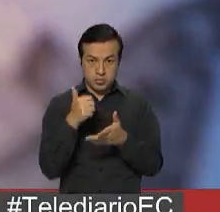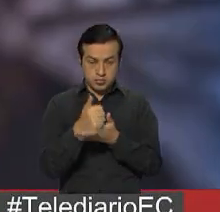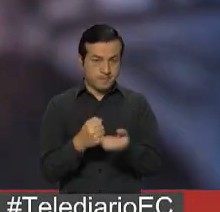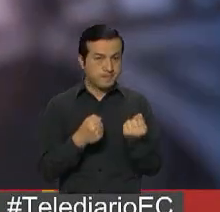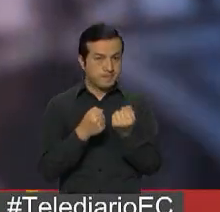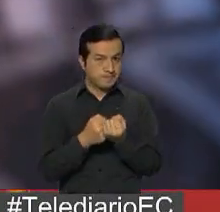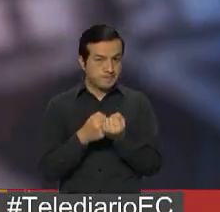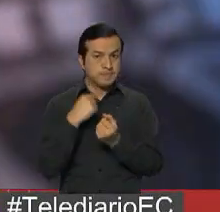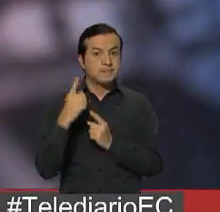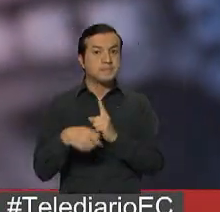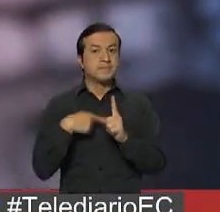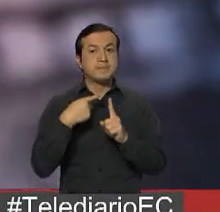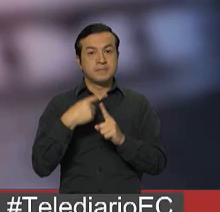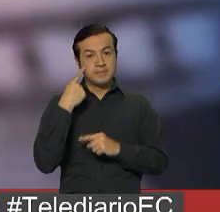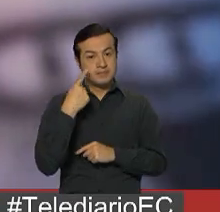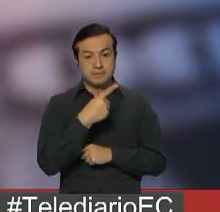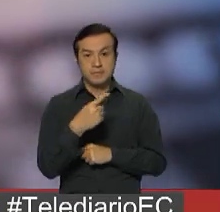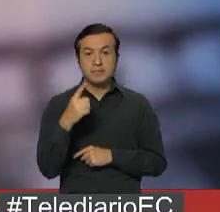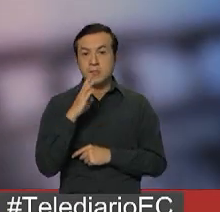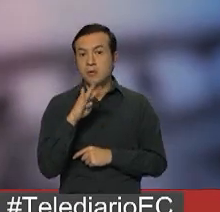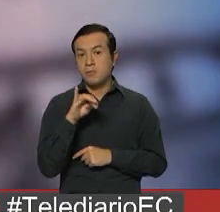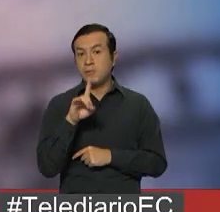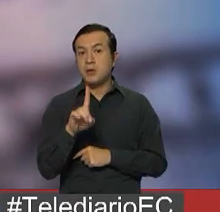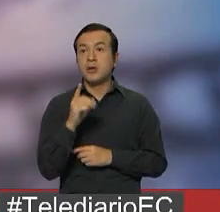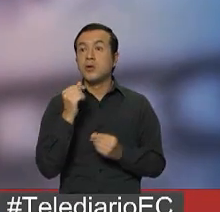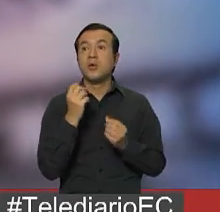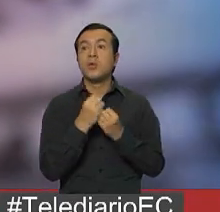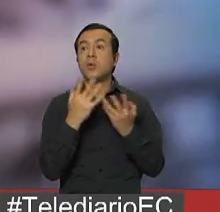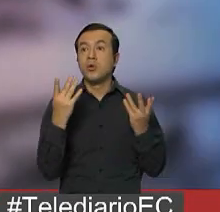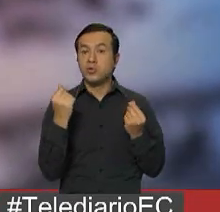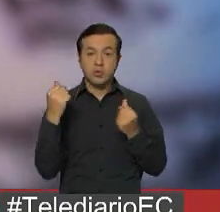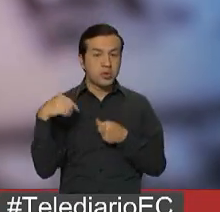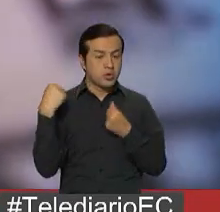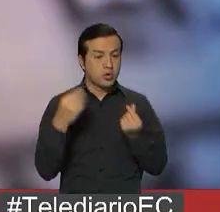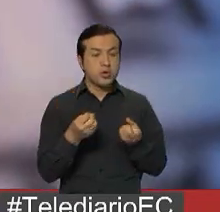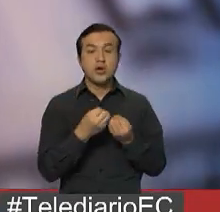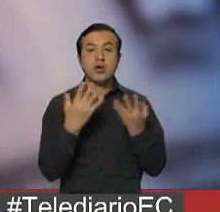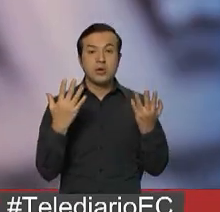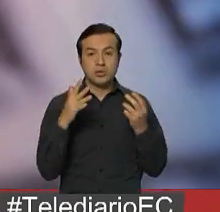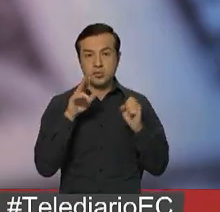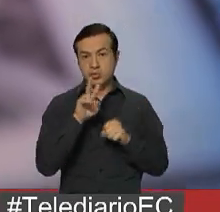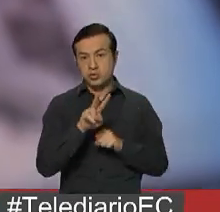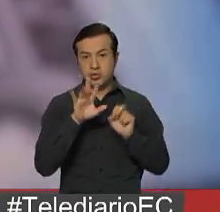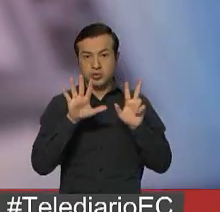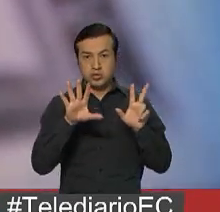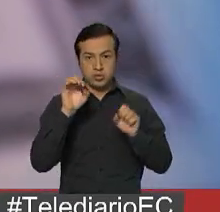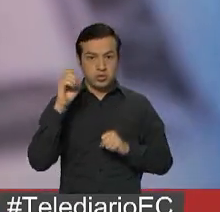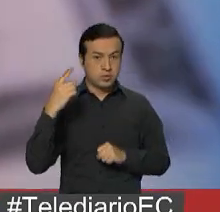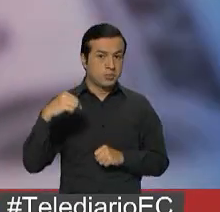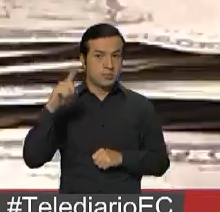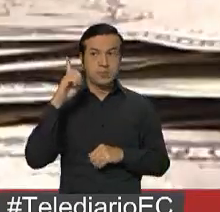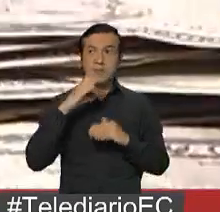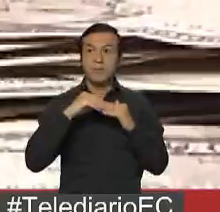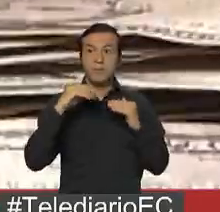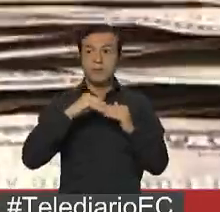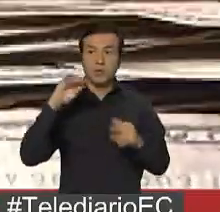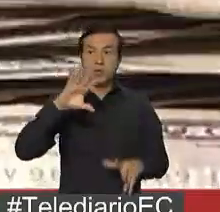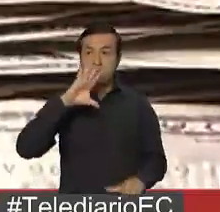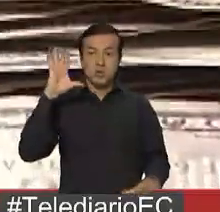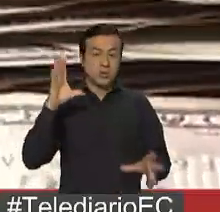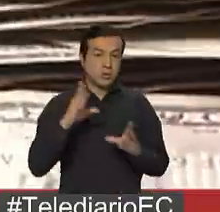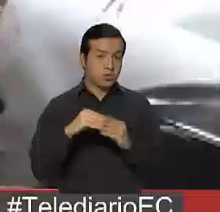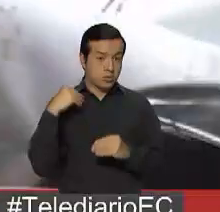además el bid está por aprobar una operación de desembolso rápido por 280 millones de dólares en total en